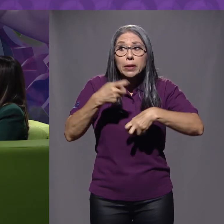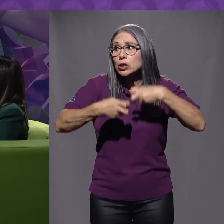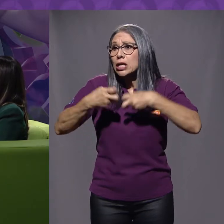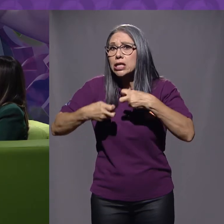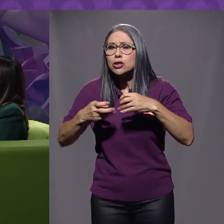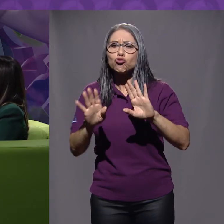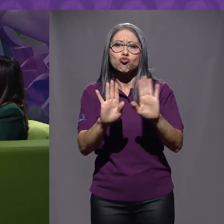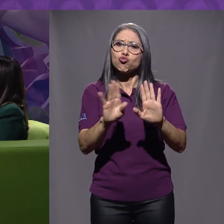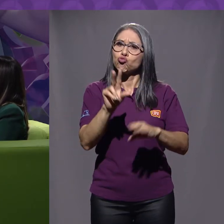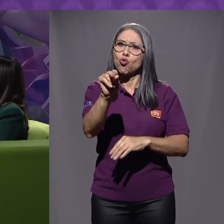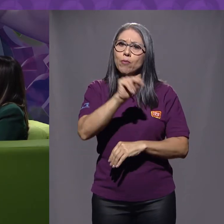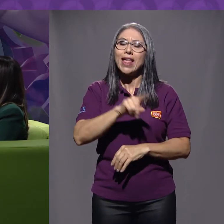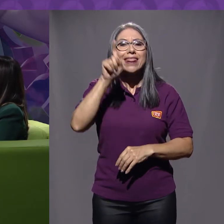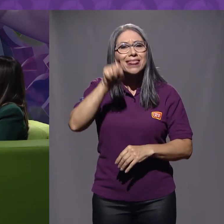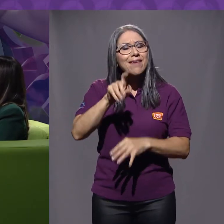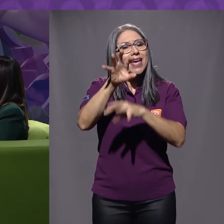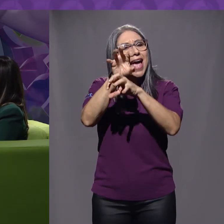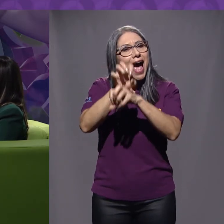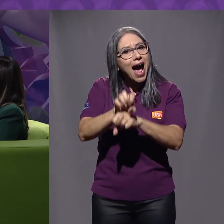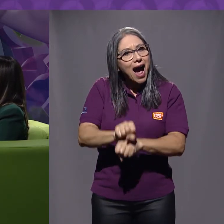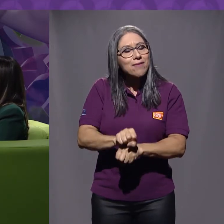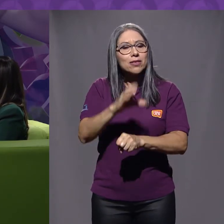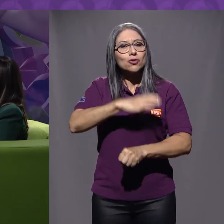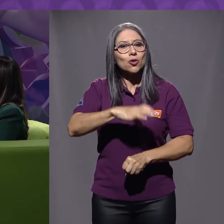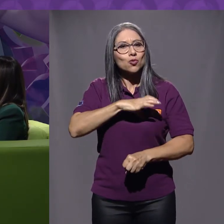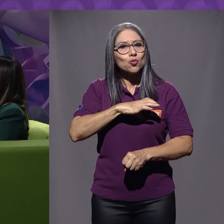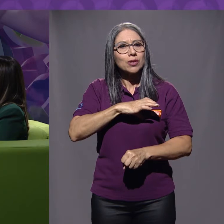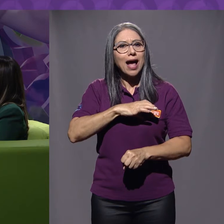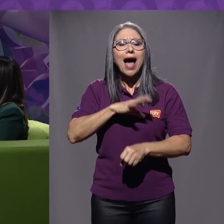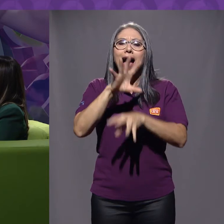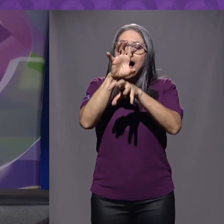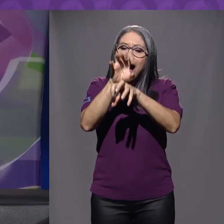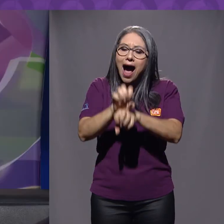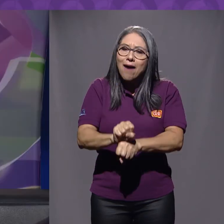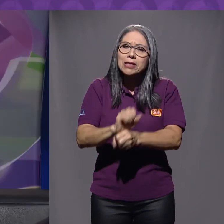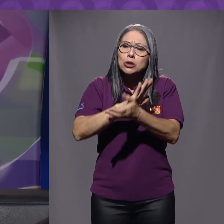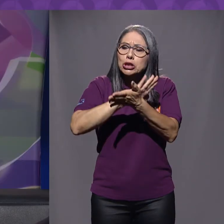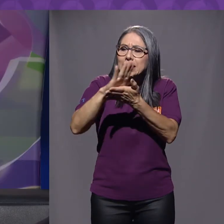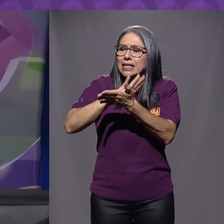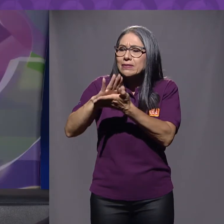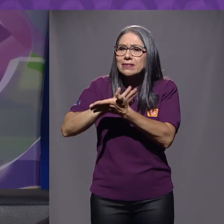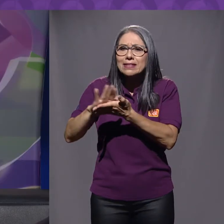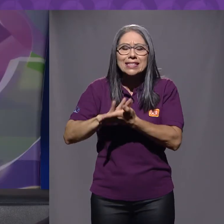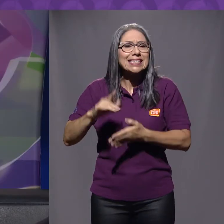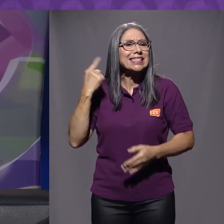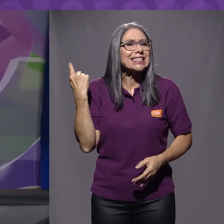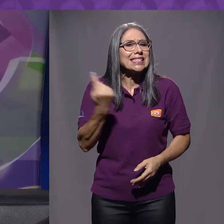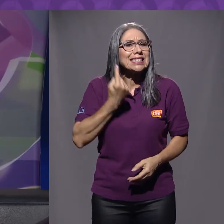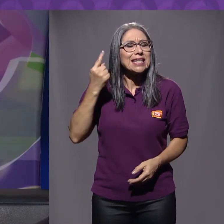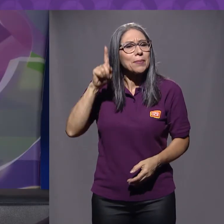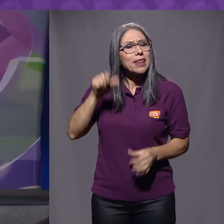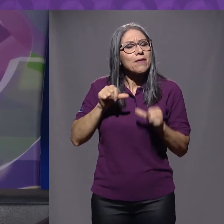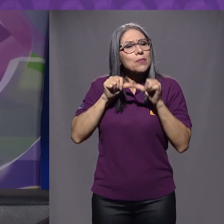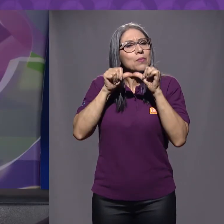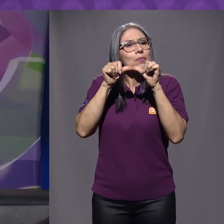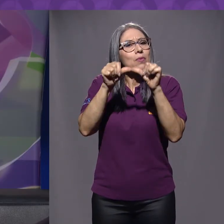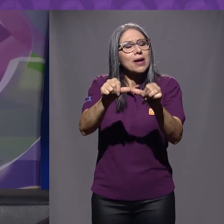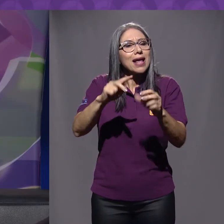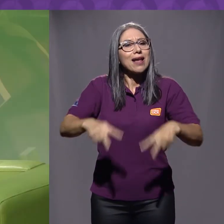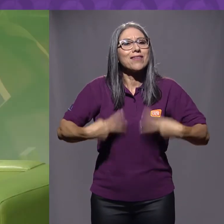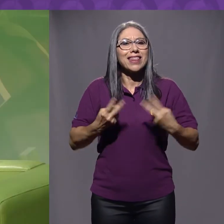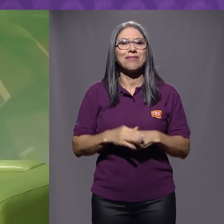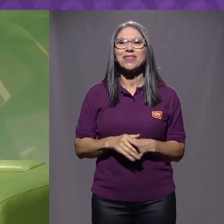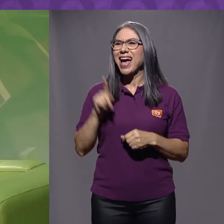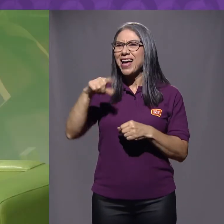tenemos que tener hábitos de conductas de higiene, de protocolos de higiene, permanentemente en el curso de la vida.